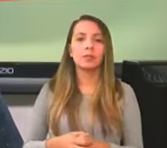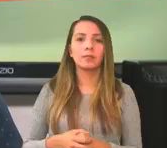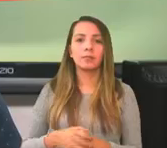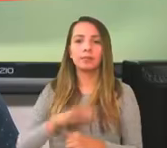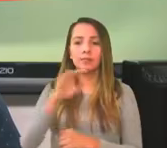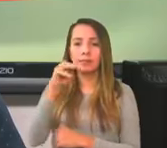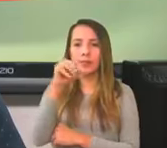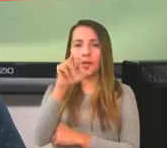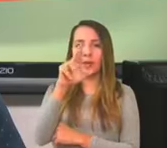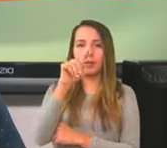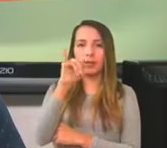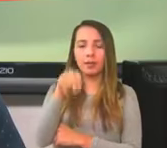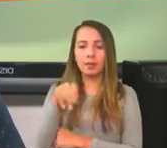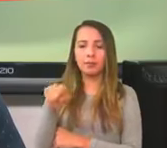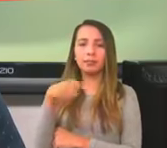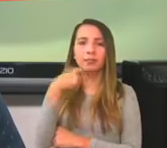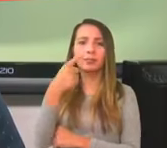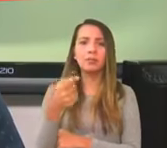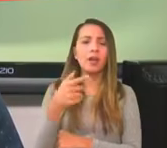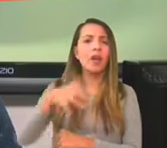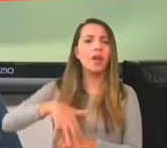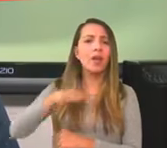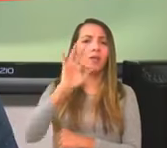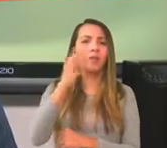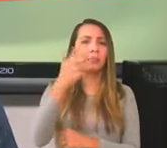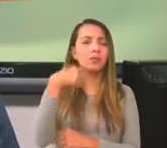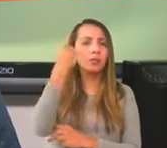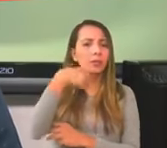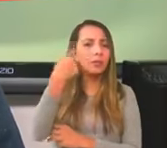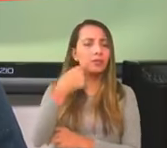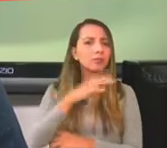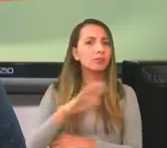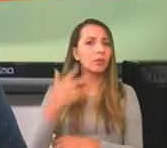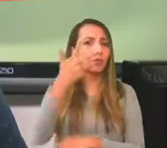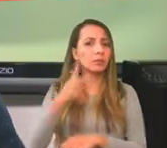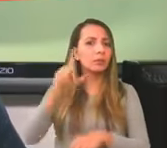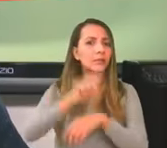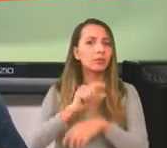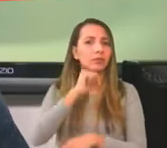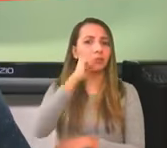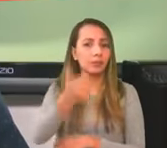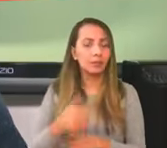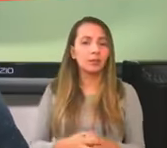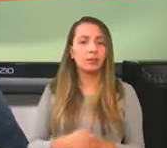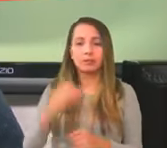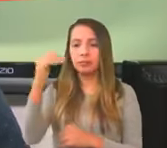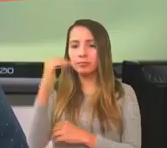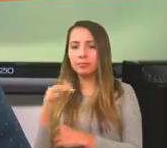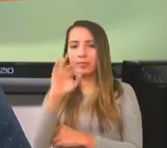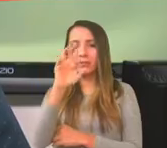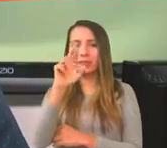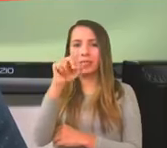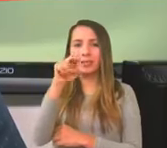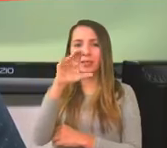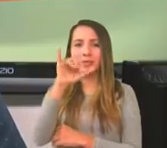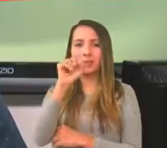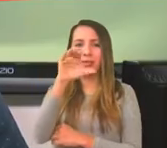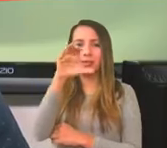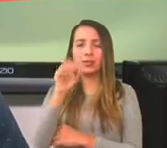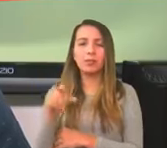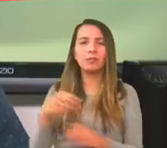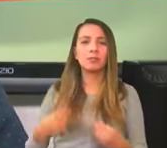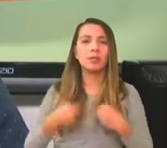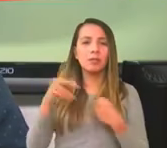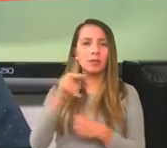Dice Martín, habían dicho 48 horas y ya van 8 días. Francisco, que nos ve allá en el Porvenir,